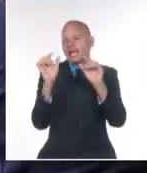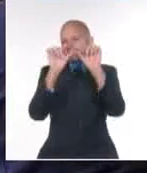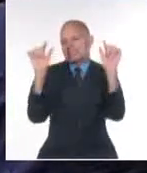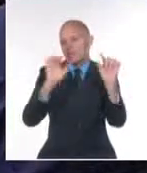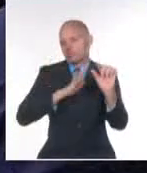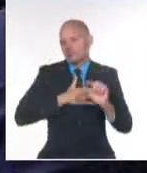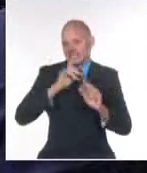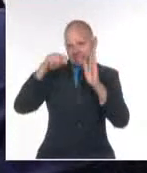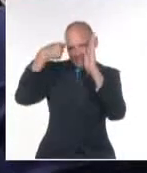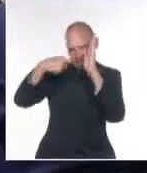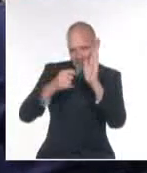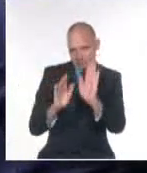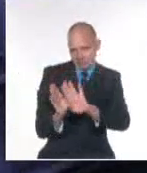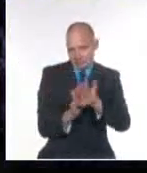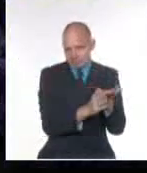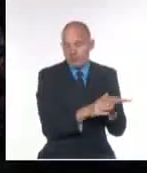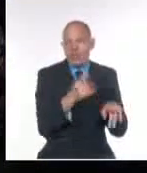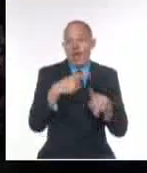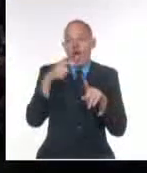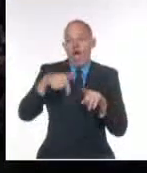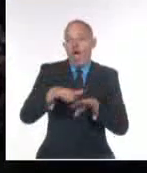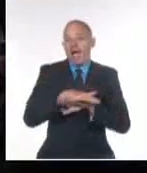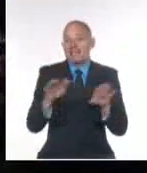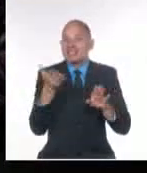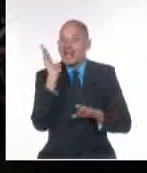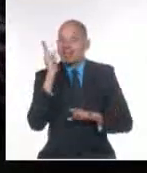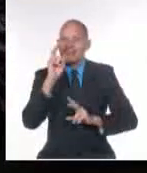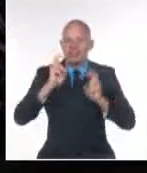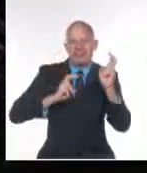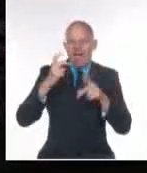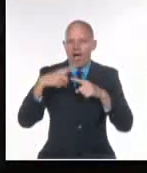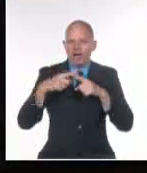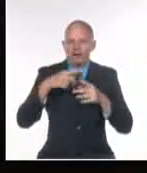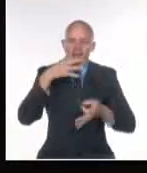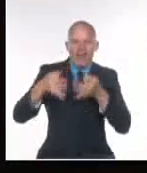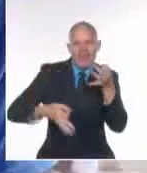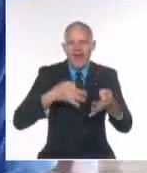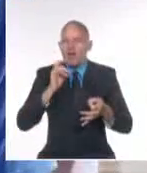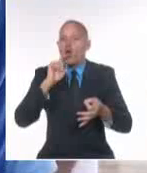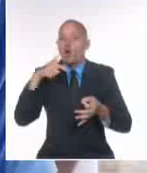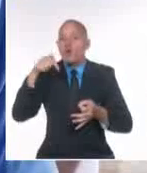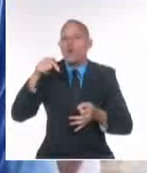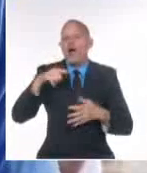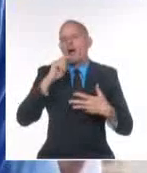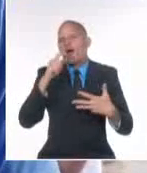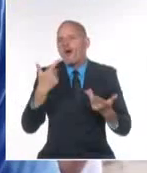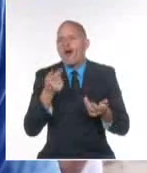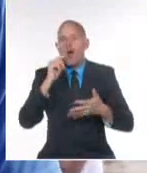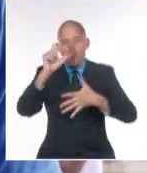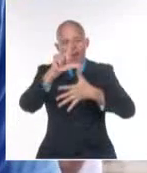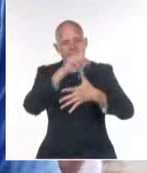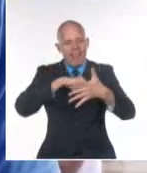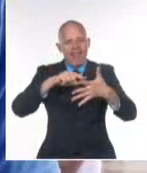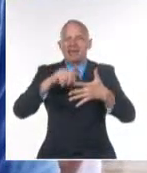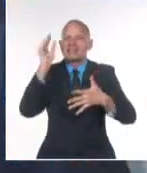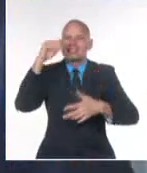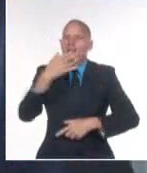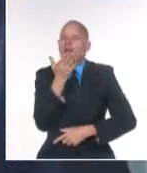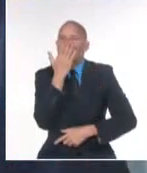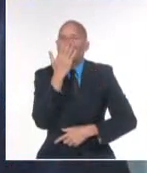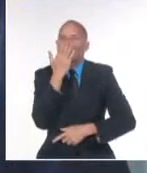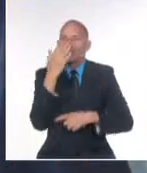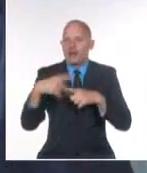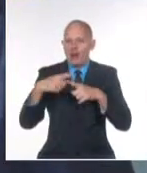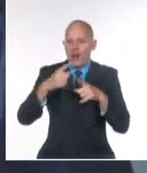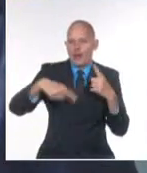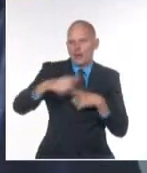esta jornada teórica tuvo lugar el encuentro El Mundo Indígena de las Américas, un panorama. Al decir del presidente del Festival